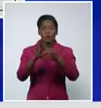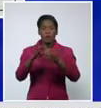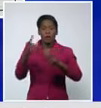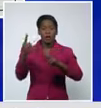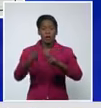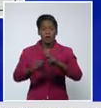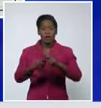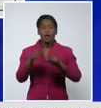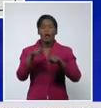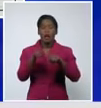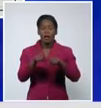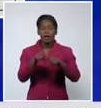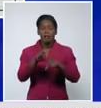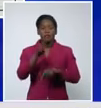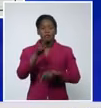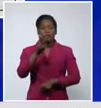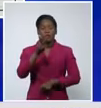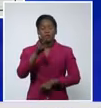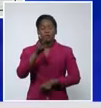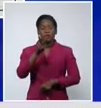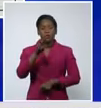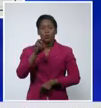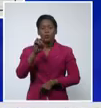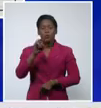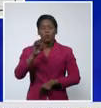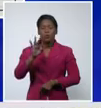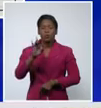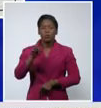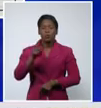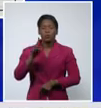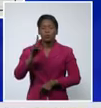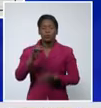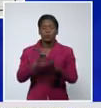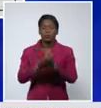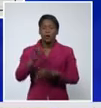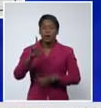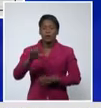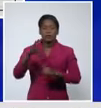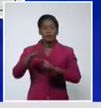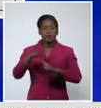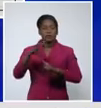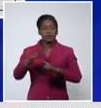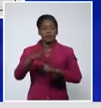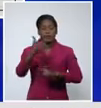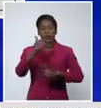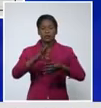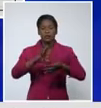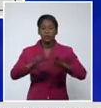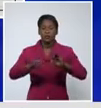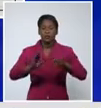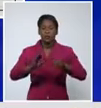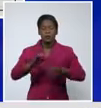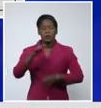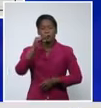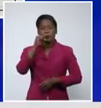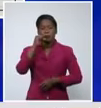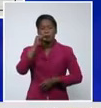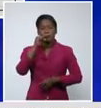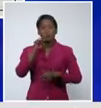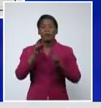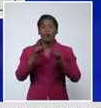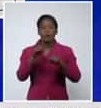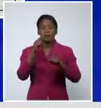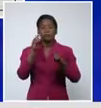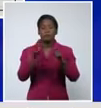con 208,1, Mariel, San Cristóbal, Artemisa y Bauta, es donde tiene